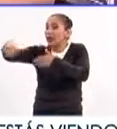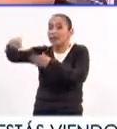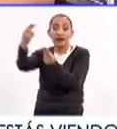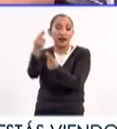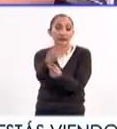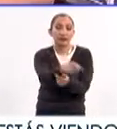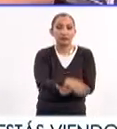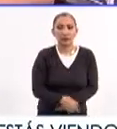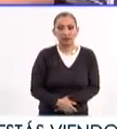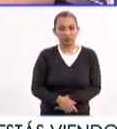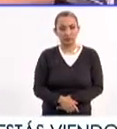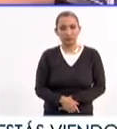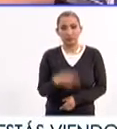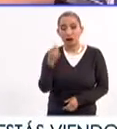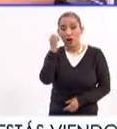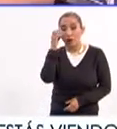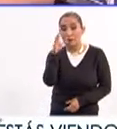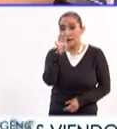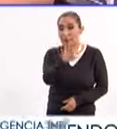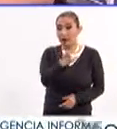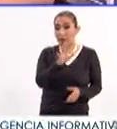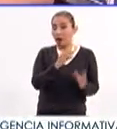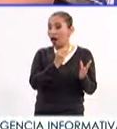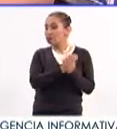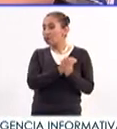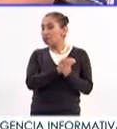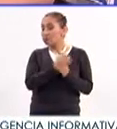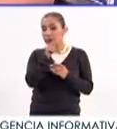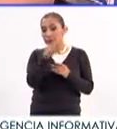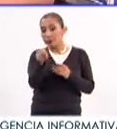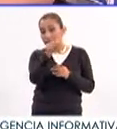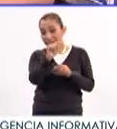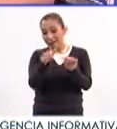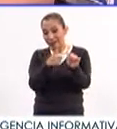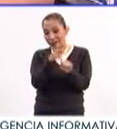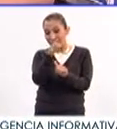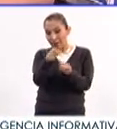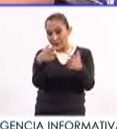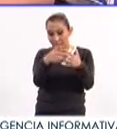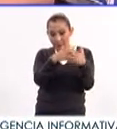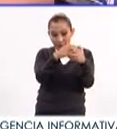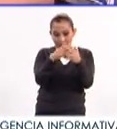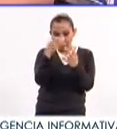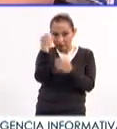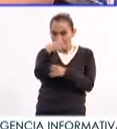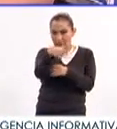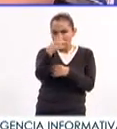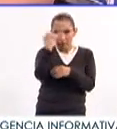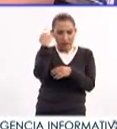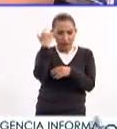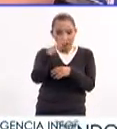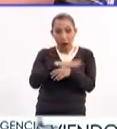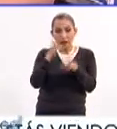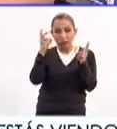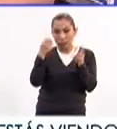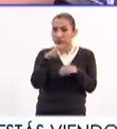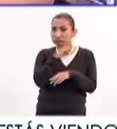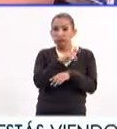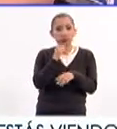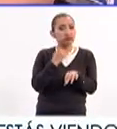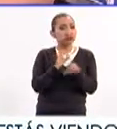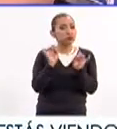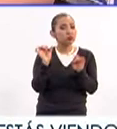necesaria, pero se olvida, se deja de lado que detrás de ese entramado ideológico hay una cuestión práctica